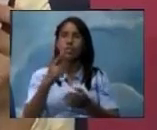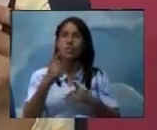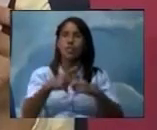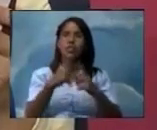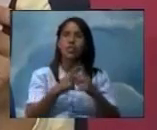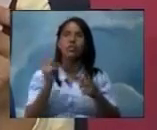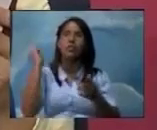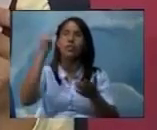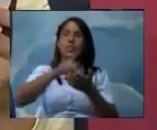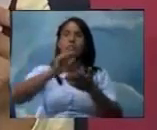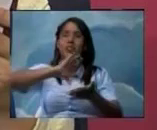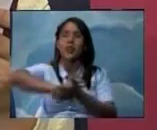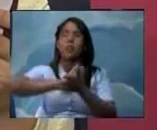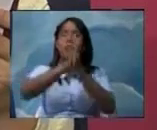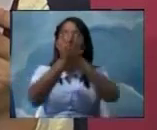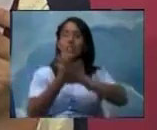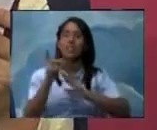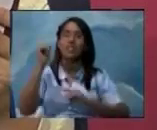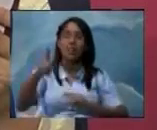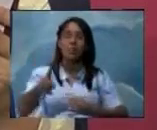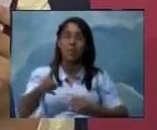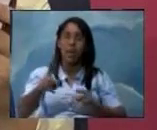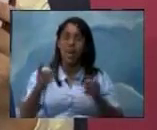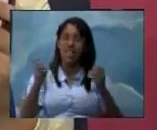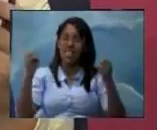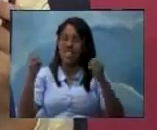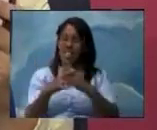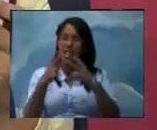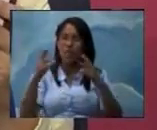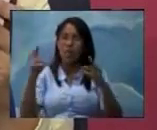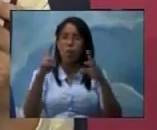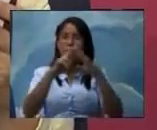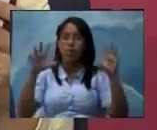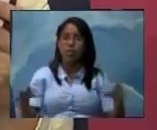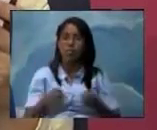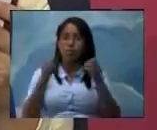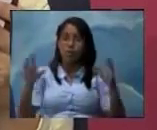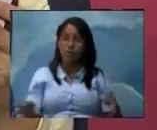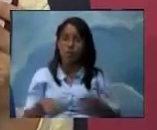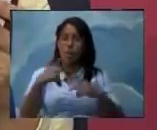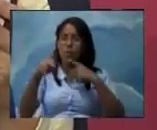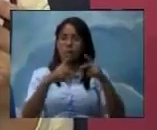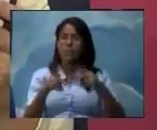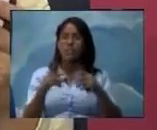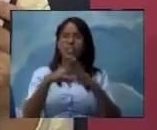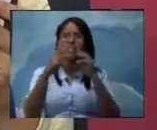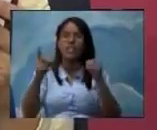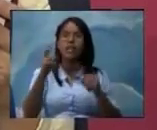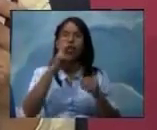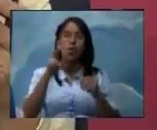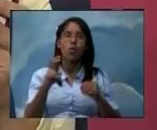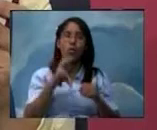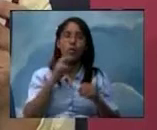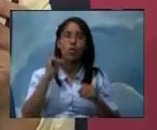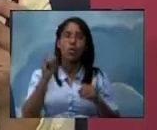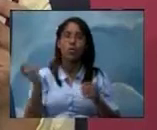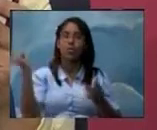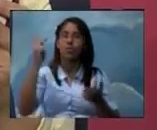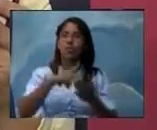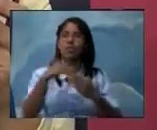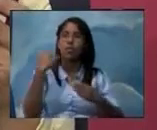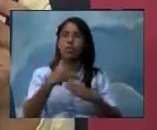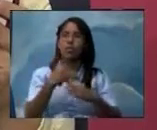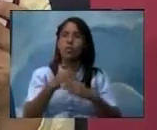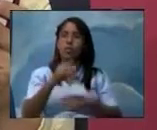Entonces fueron desmenuzados también el hierro, el barro cocido, el bronce, la plata y el oro. Y